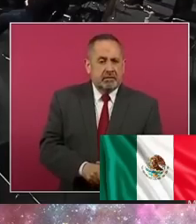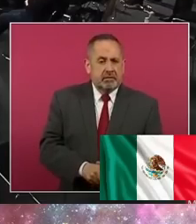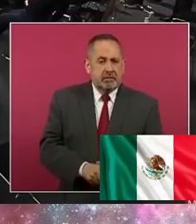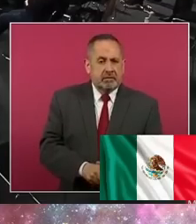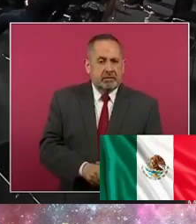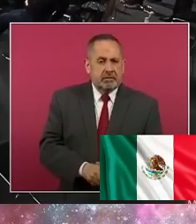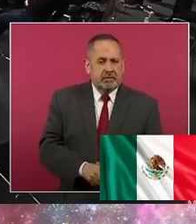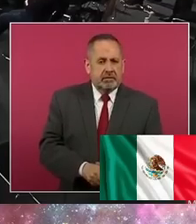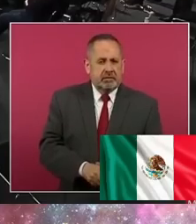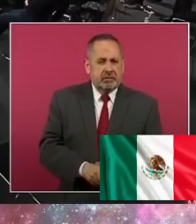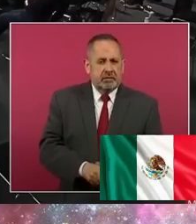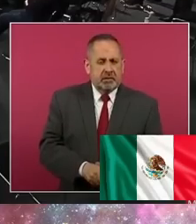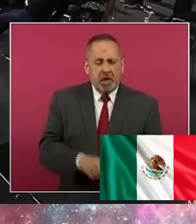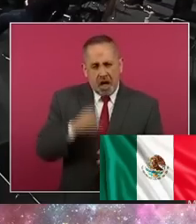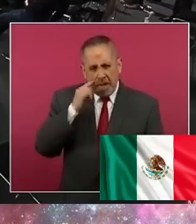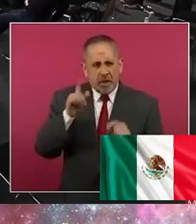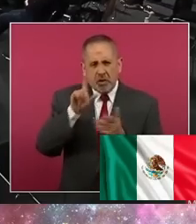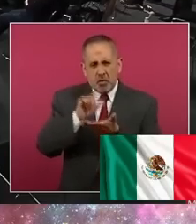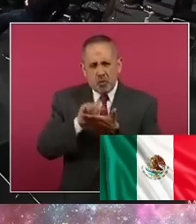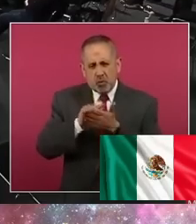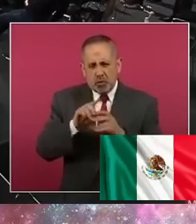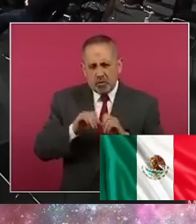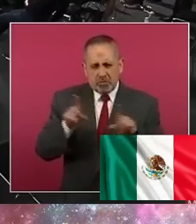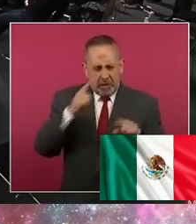con Pon el